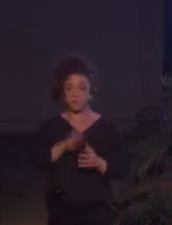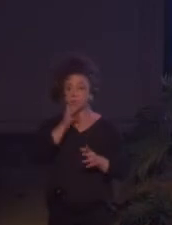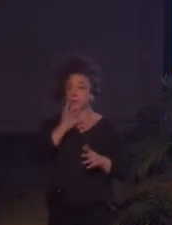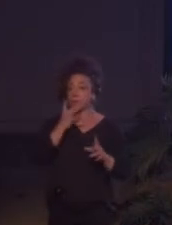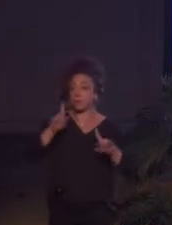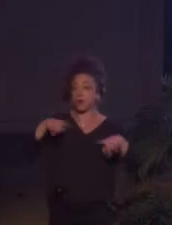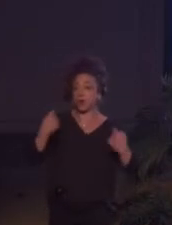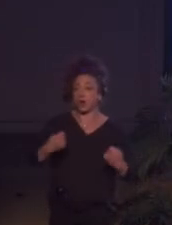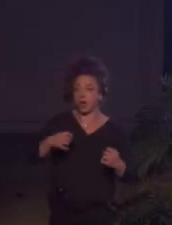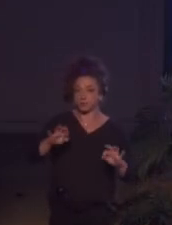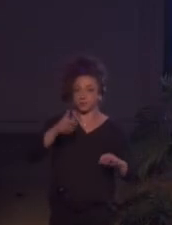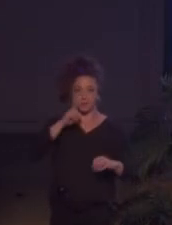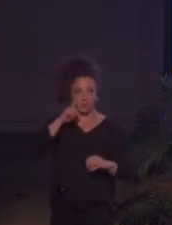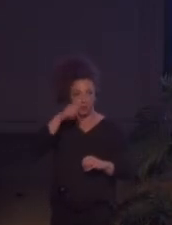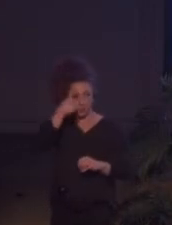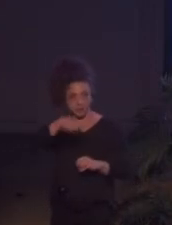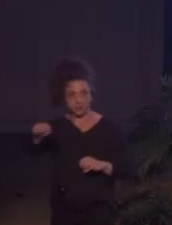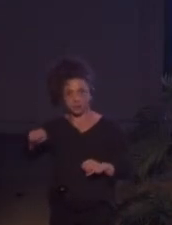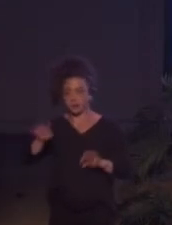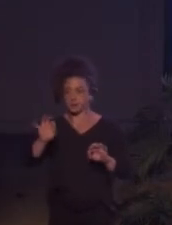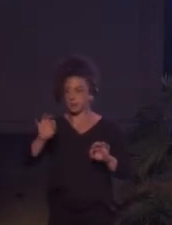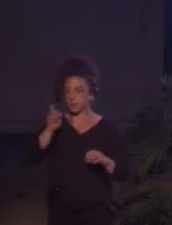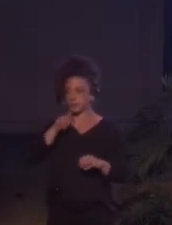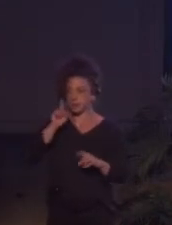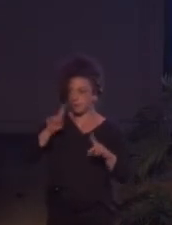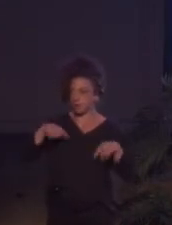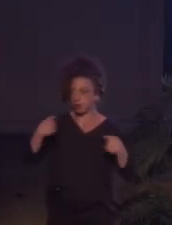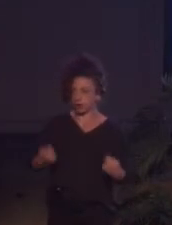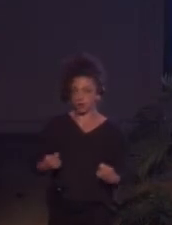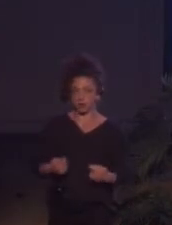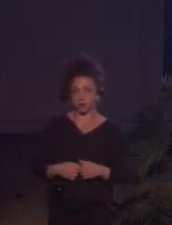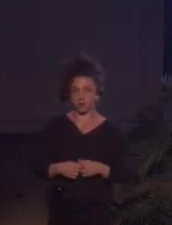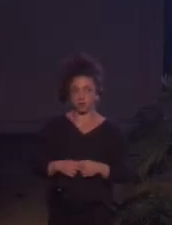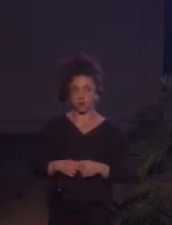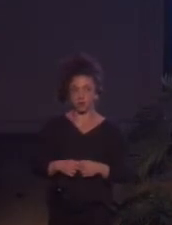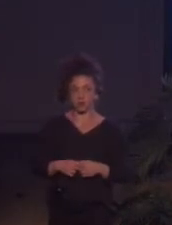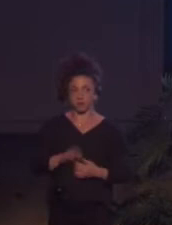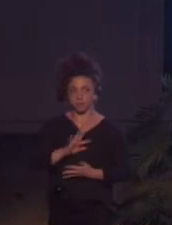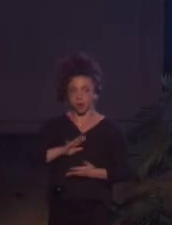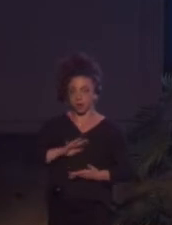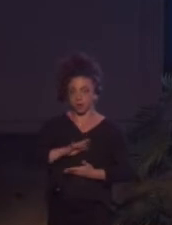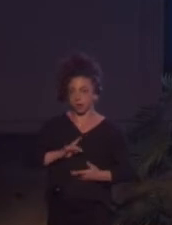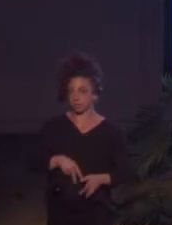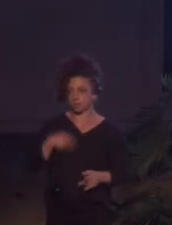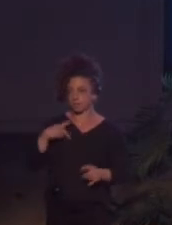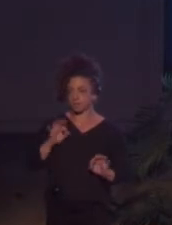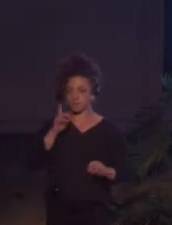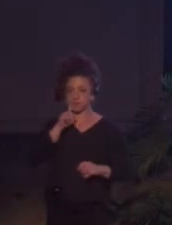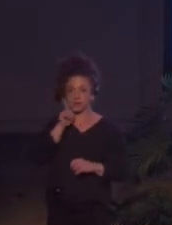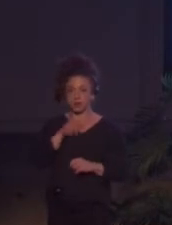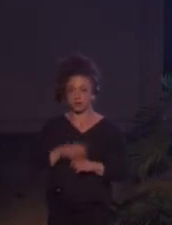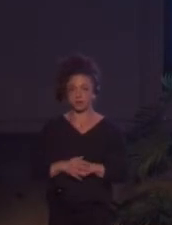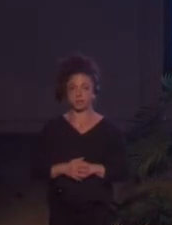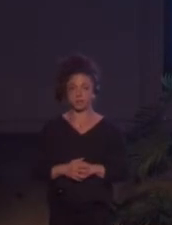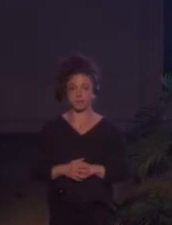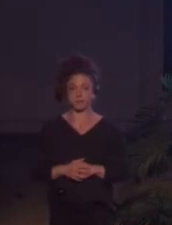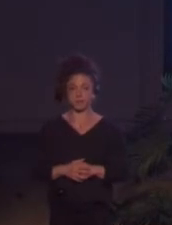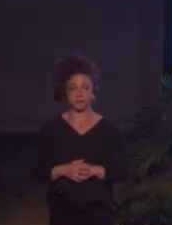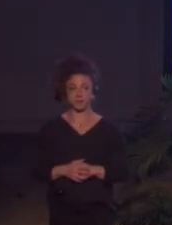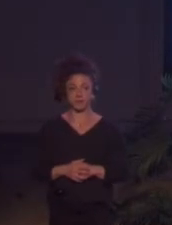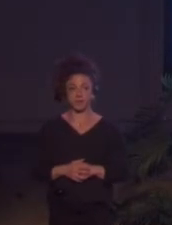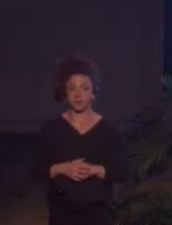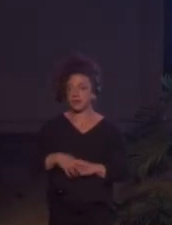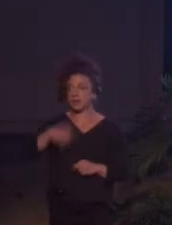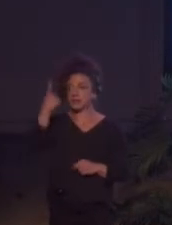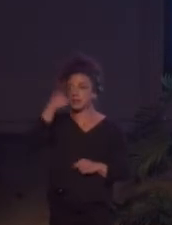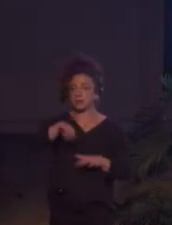mentira. O sea, lo que nos dice, ya sabemos que es una mentira. Y si lo sabemos para la